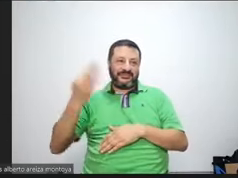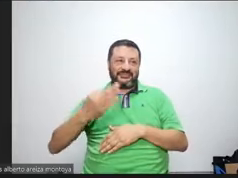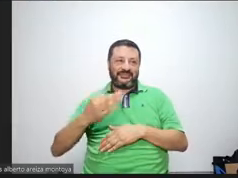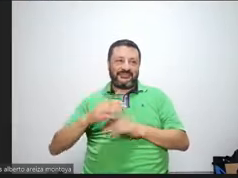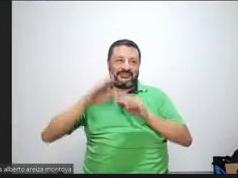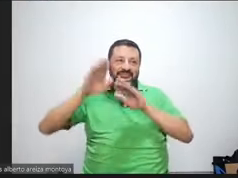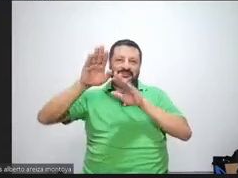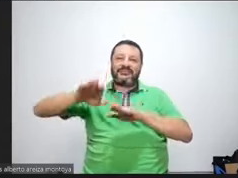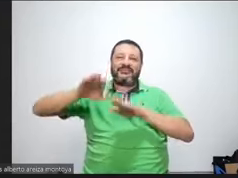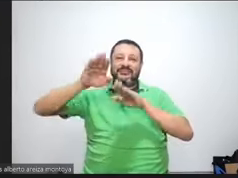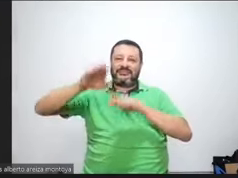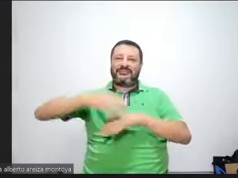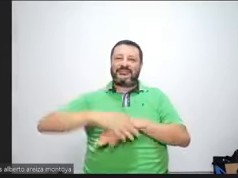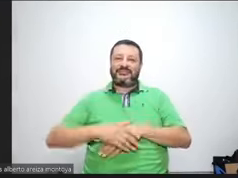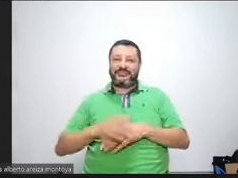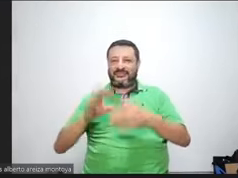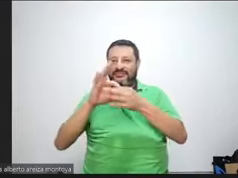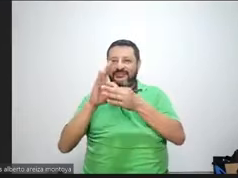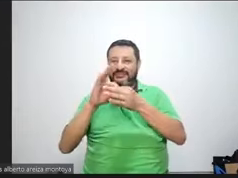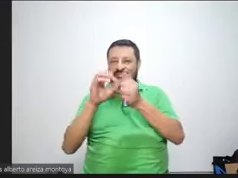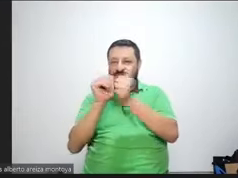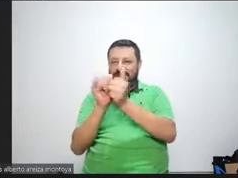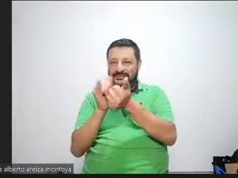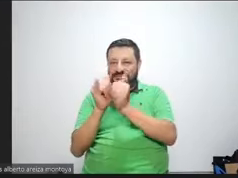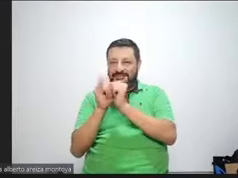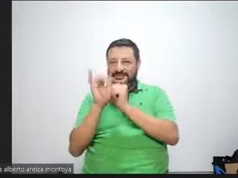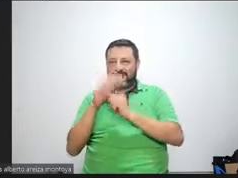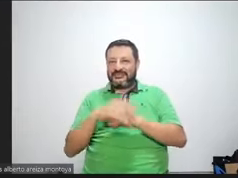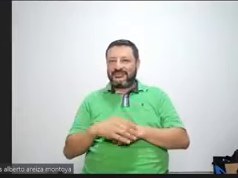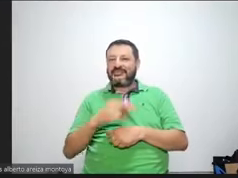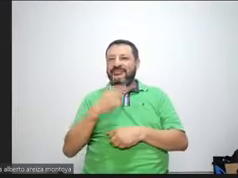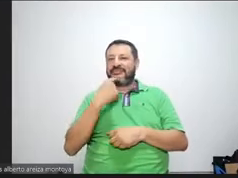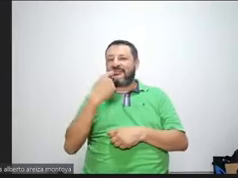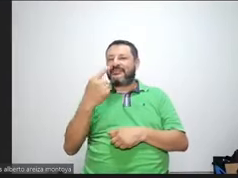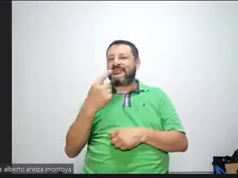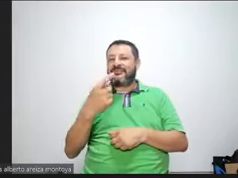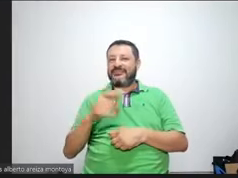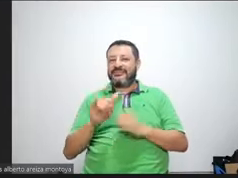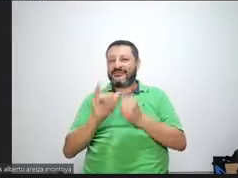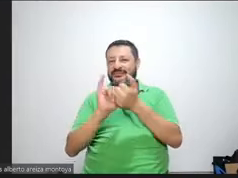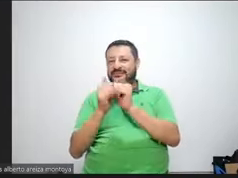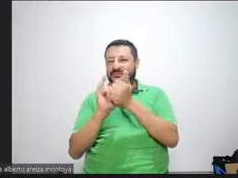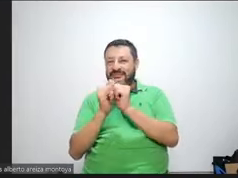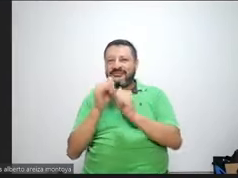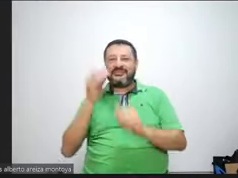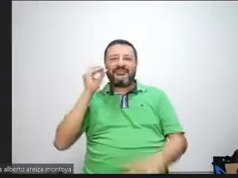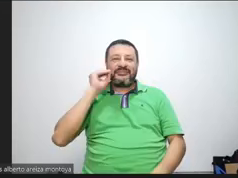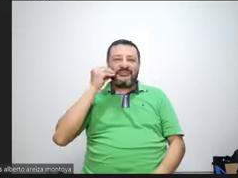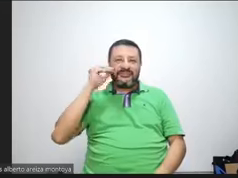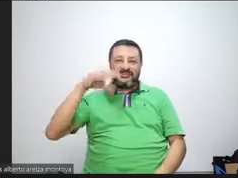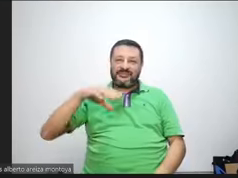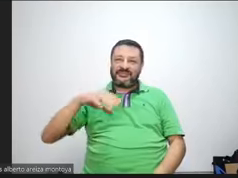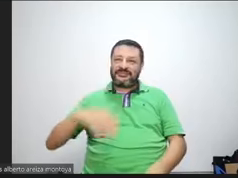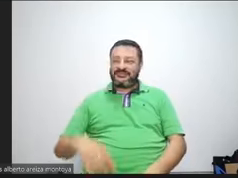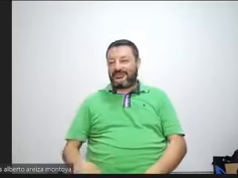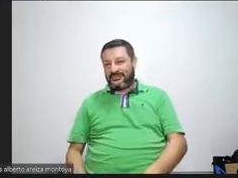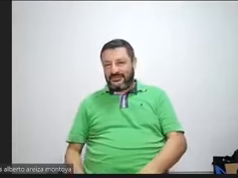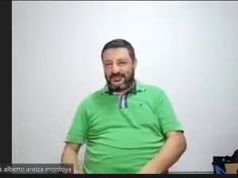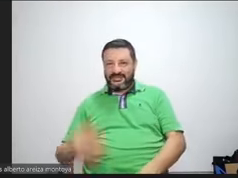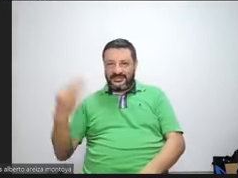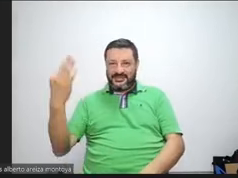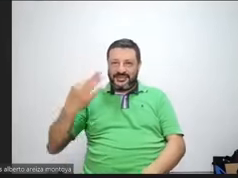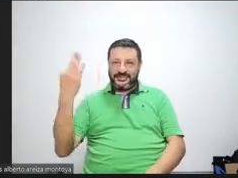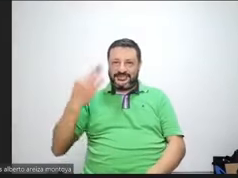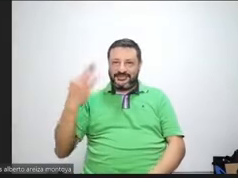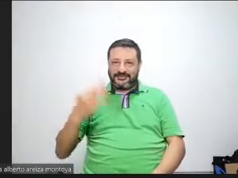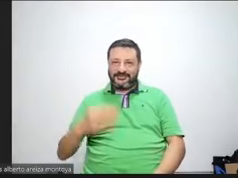siempre sigo ligada a ellos y siempre que hablo yo, no, sí, yo pertenezco al INDER Envigado, o sea, siempre, siempre como que